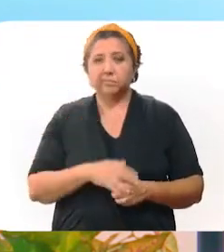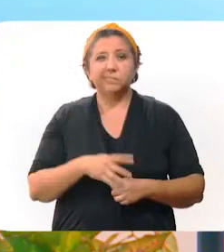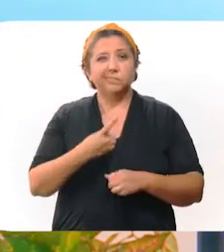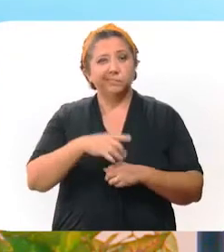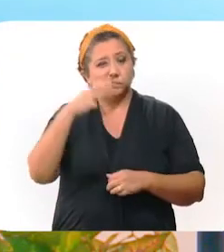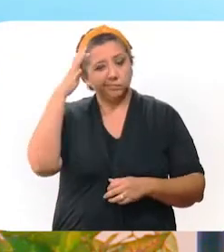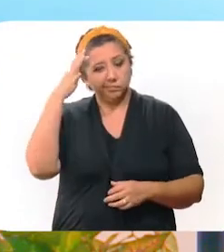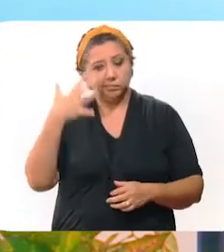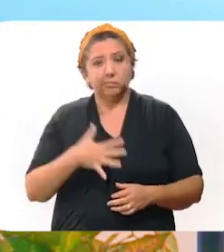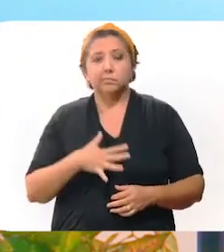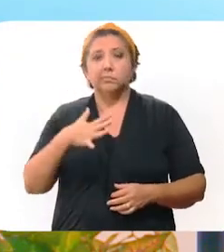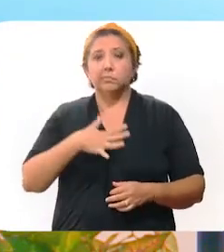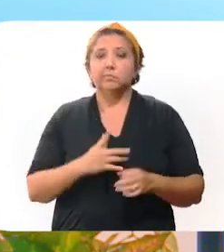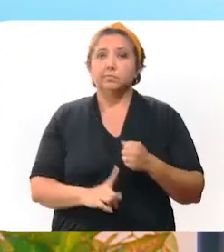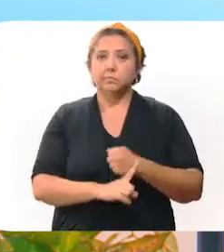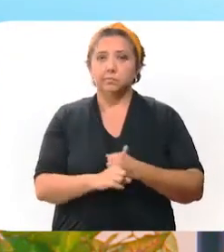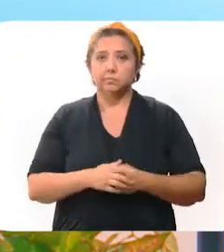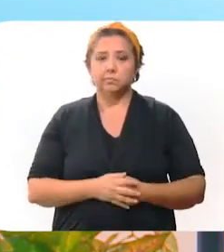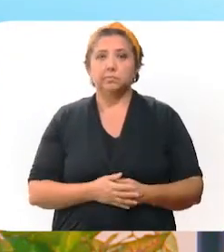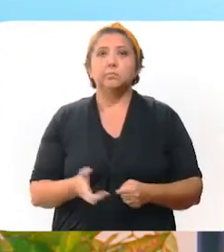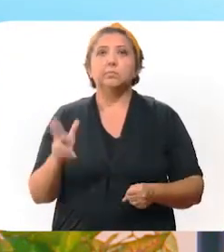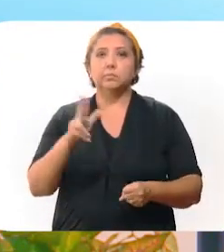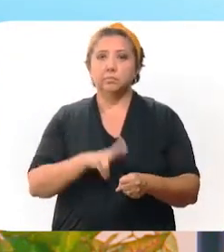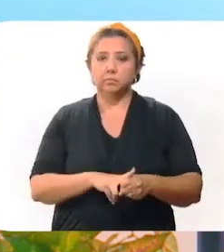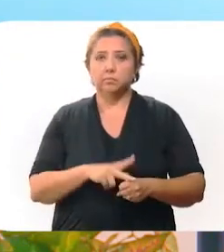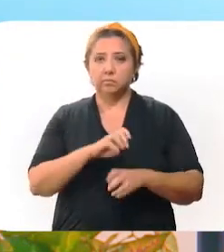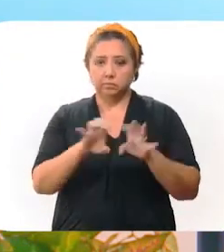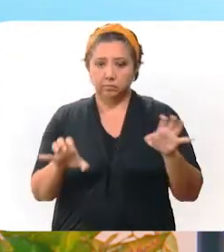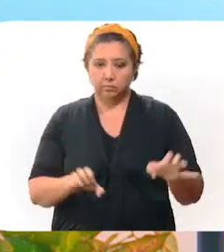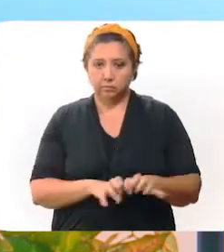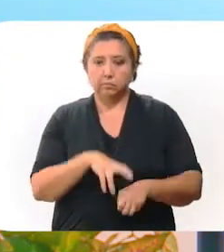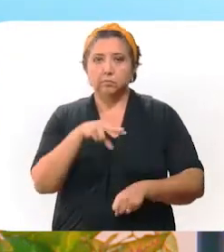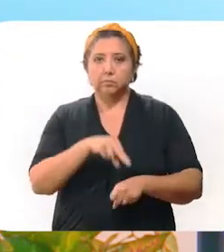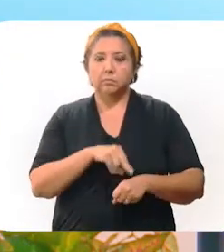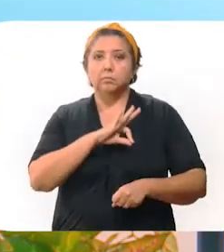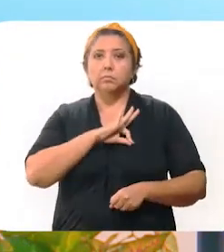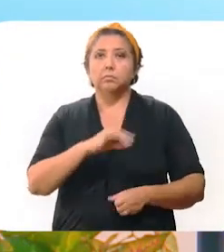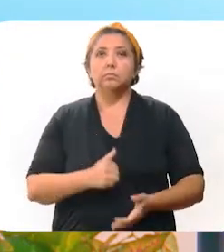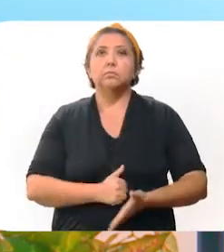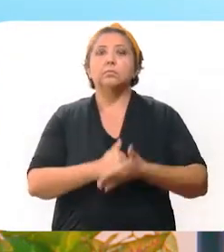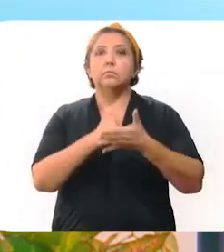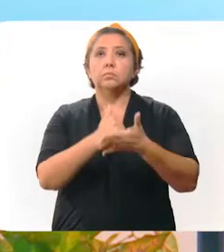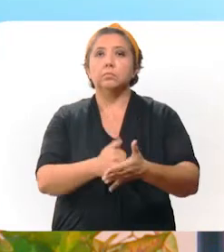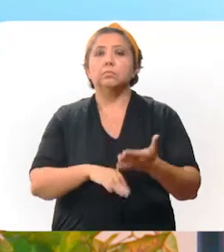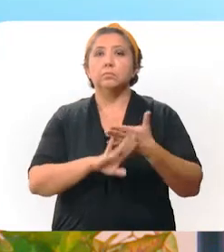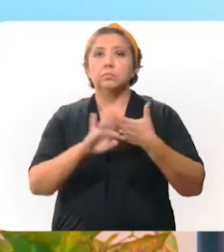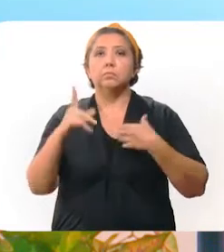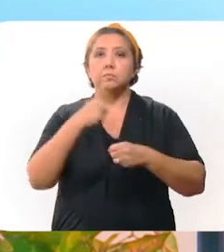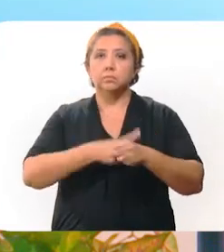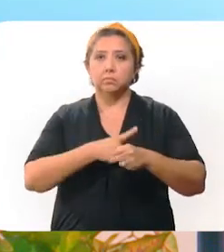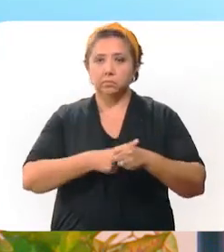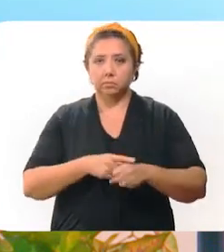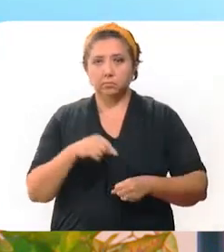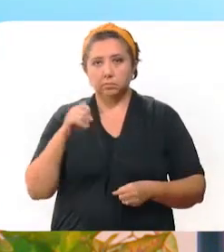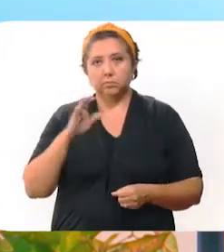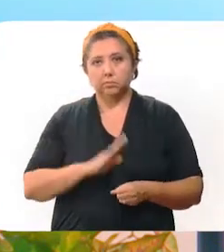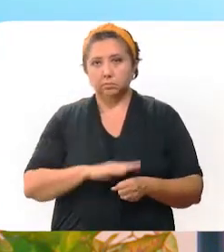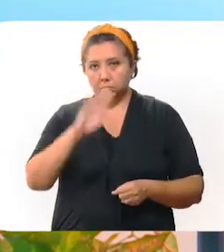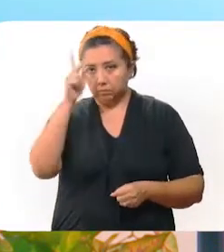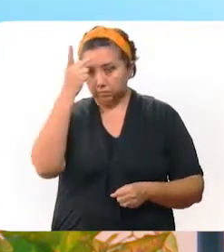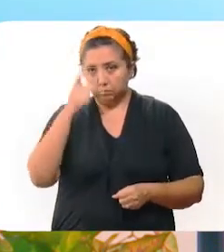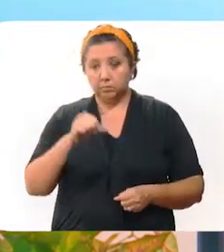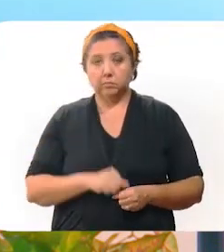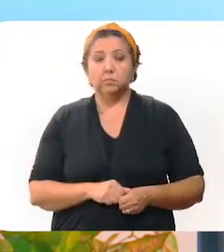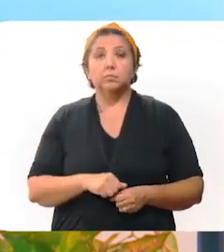de cabeza, falta de oxigenación. En el hospital, un equipo de especialistas podrá ayudarlos y evitar que la enfermedad se complique.